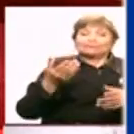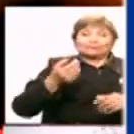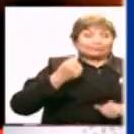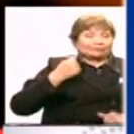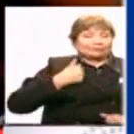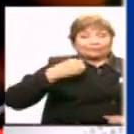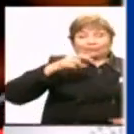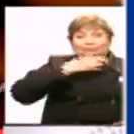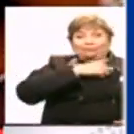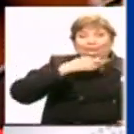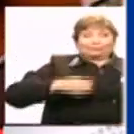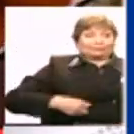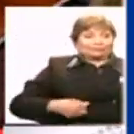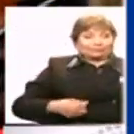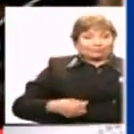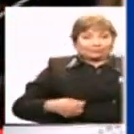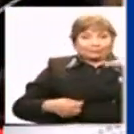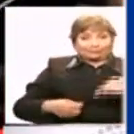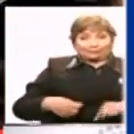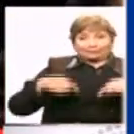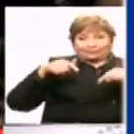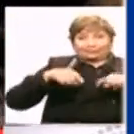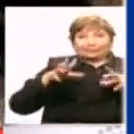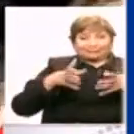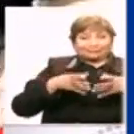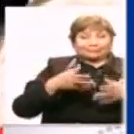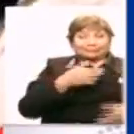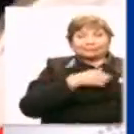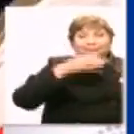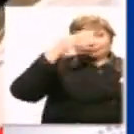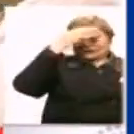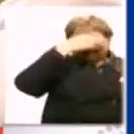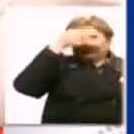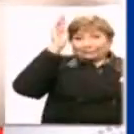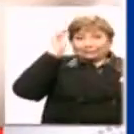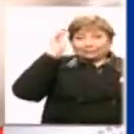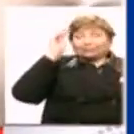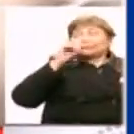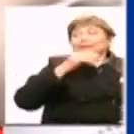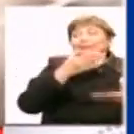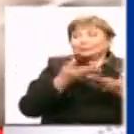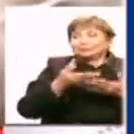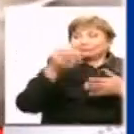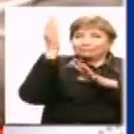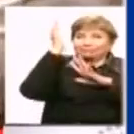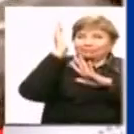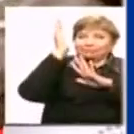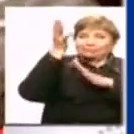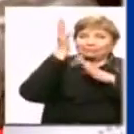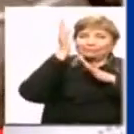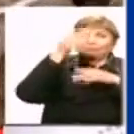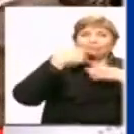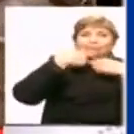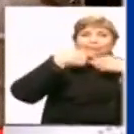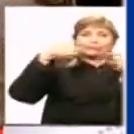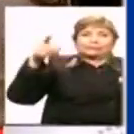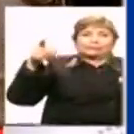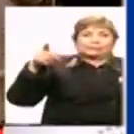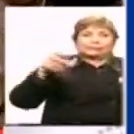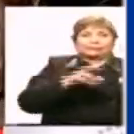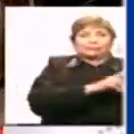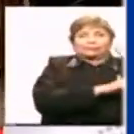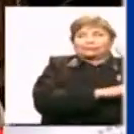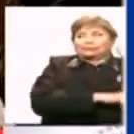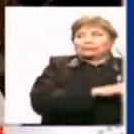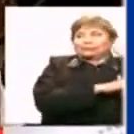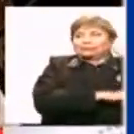Mira, nosotros hemos indicado, lo ha dicho el mismo Pedro Castillo, el día del Congreso, el día 24, en todo caso lo reitero, el eje uno